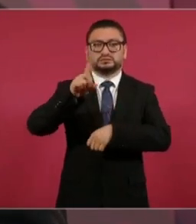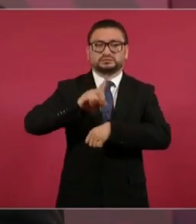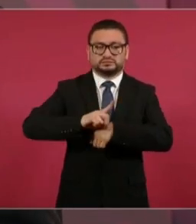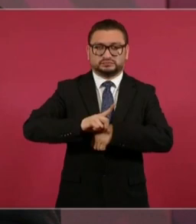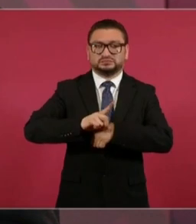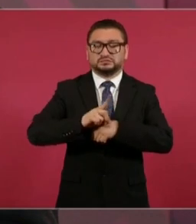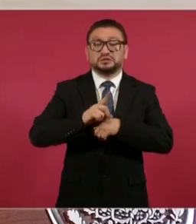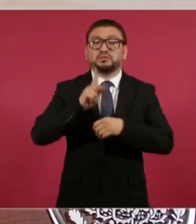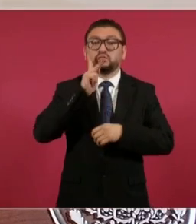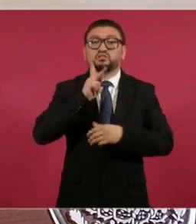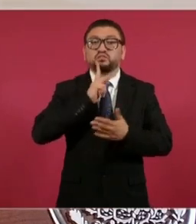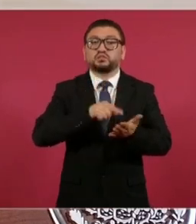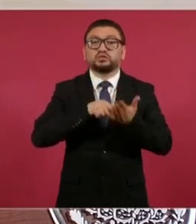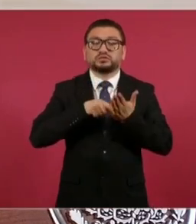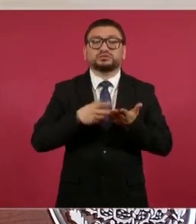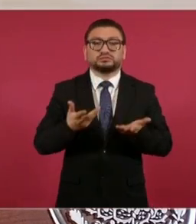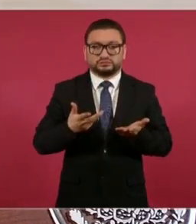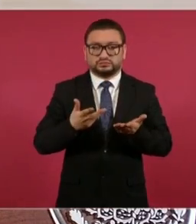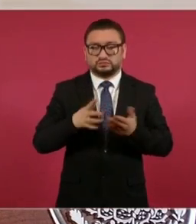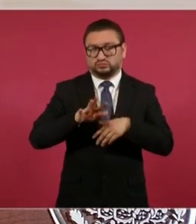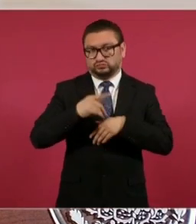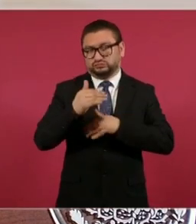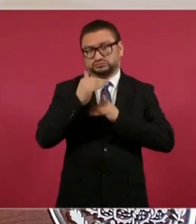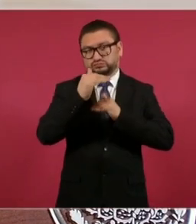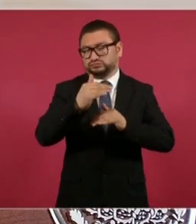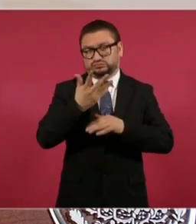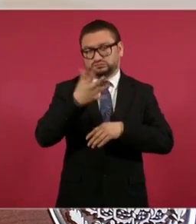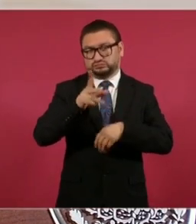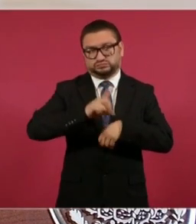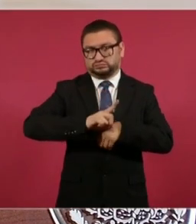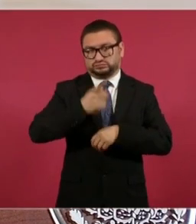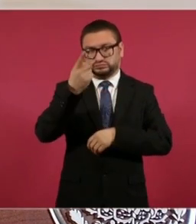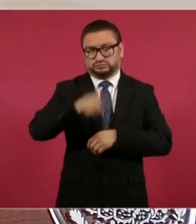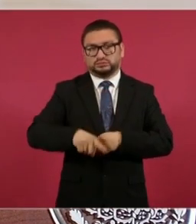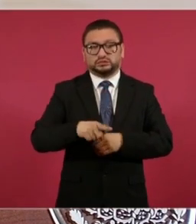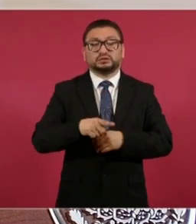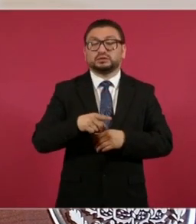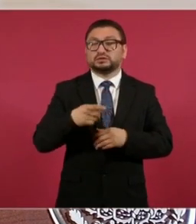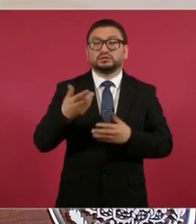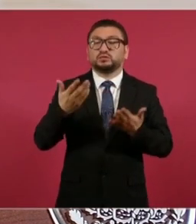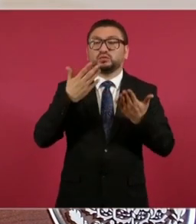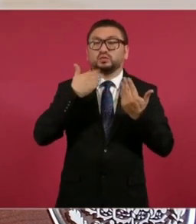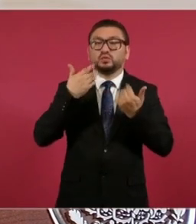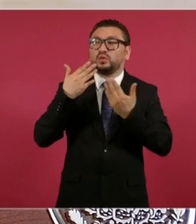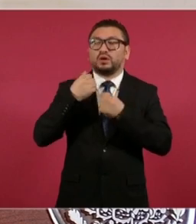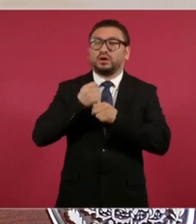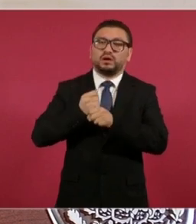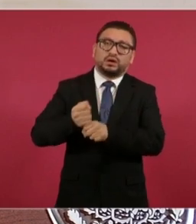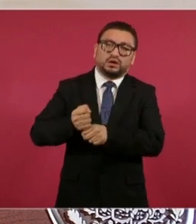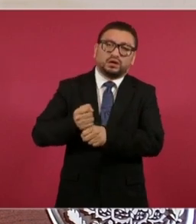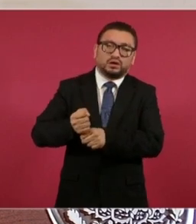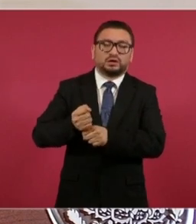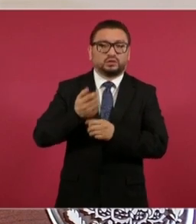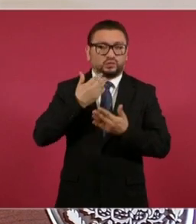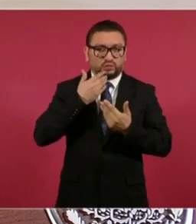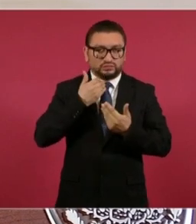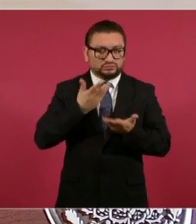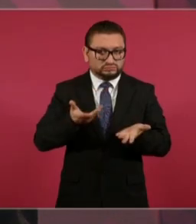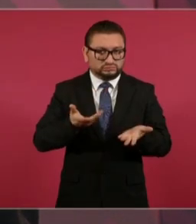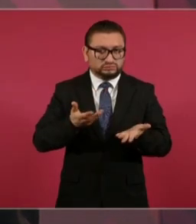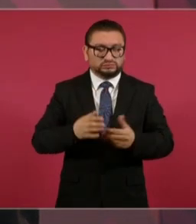días que le fijaron de que no habían sido